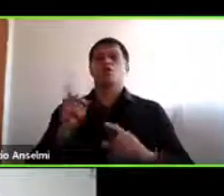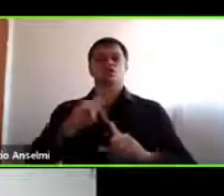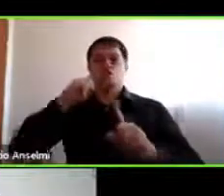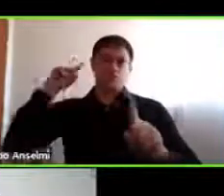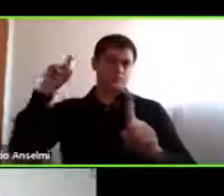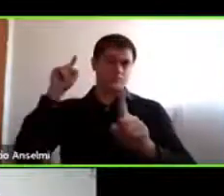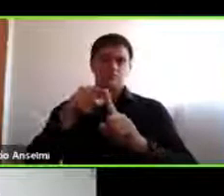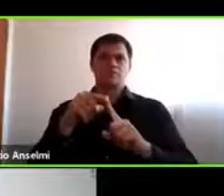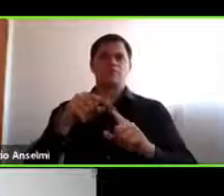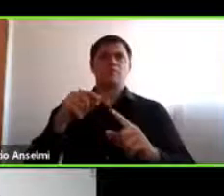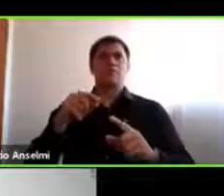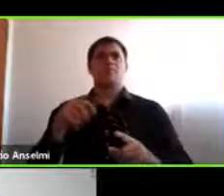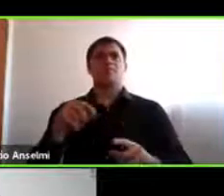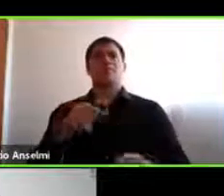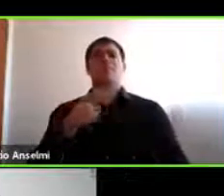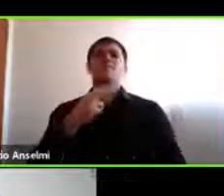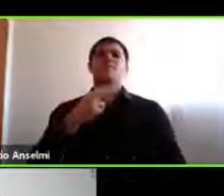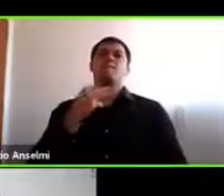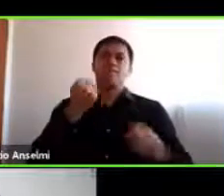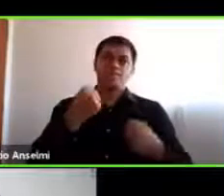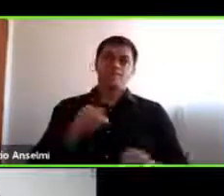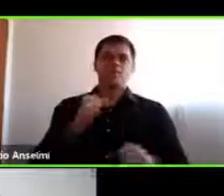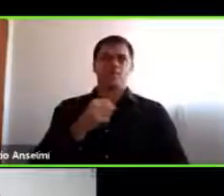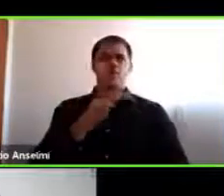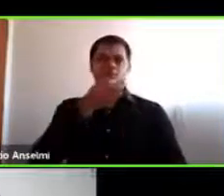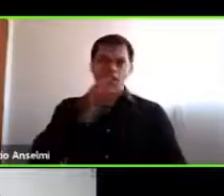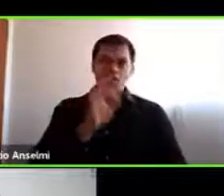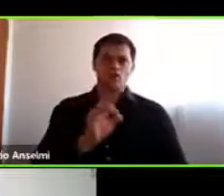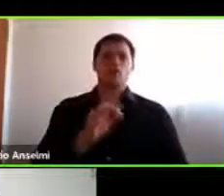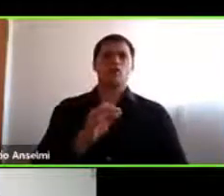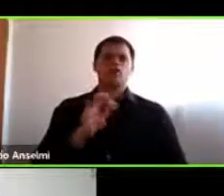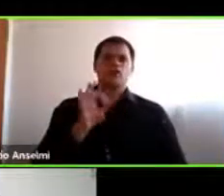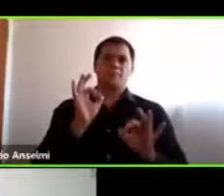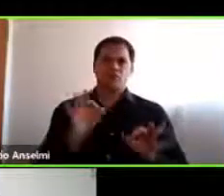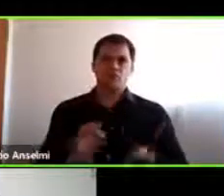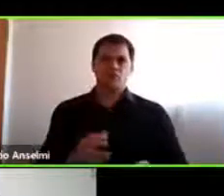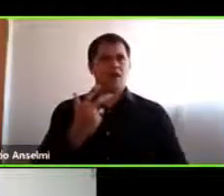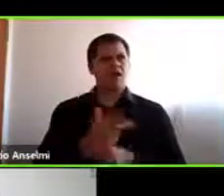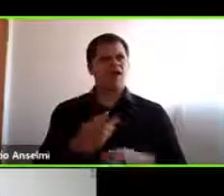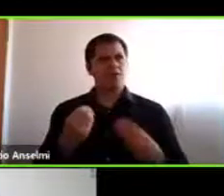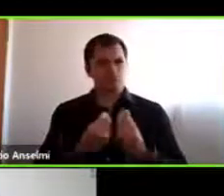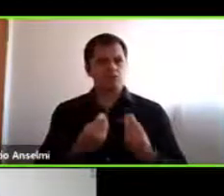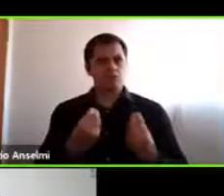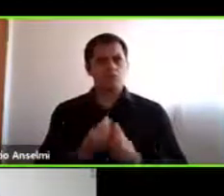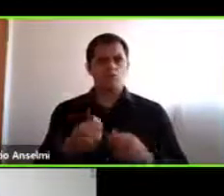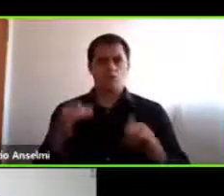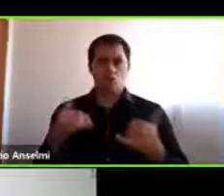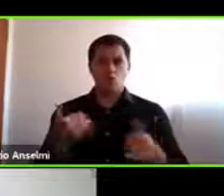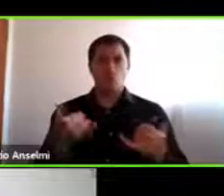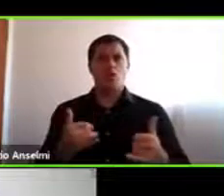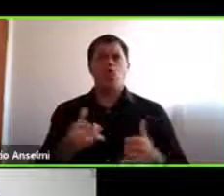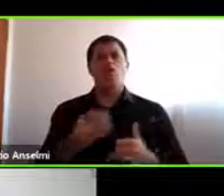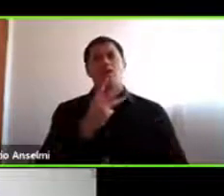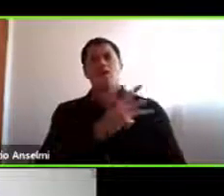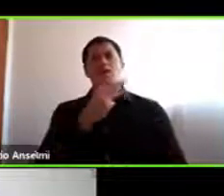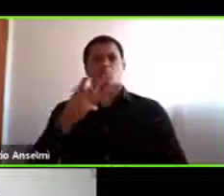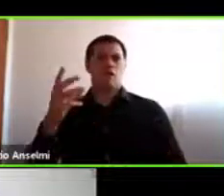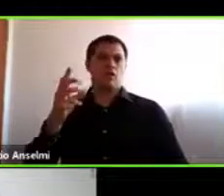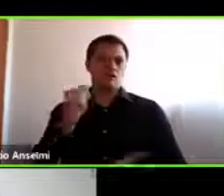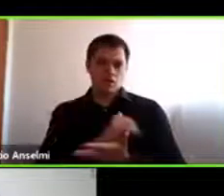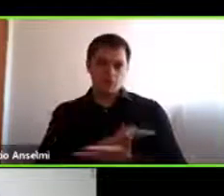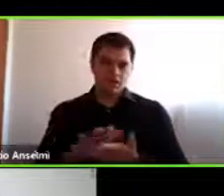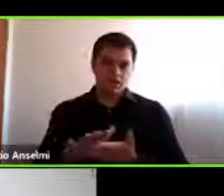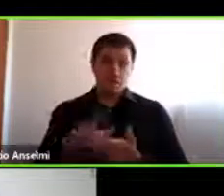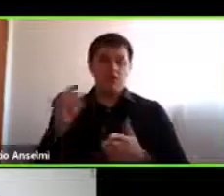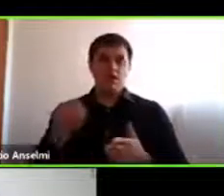un entrenamiento fónico específico para eso existen cientos de otros juegos en la web incluso gratuitos este juego tiene por propósito que el niño